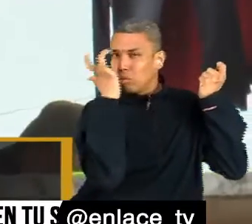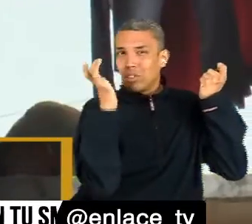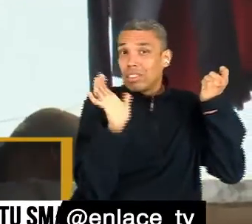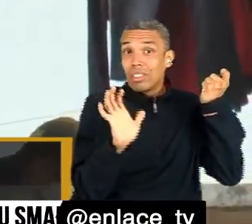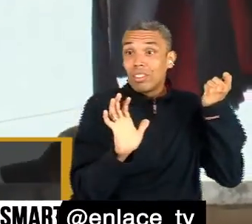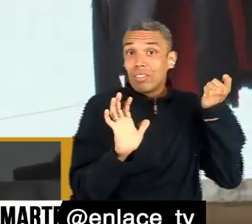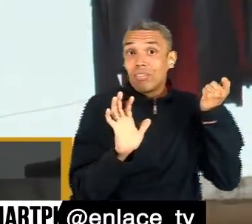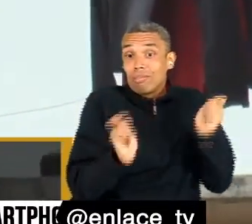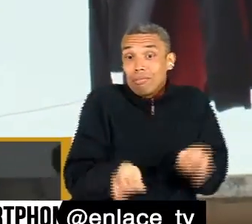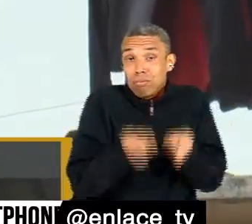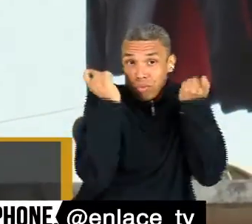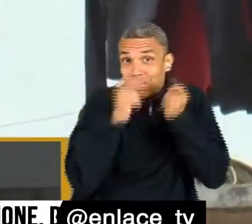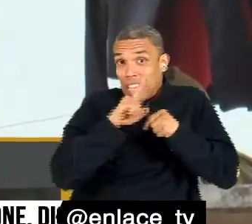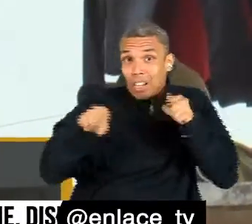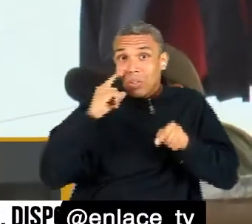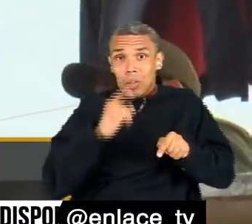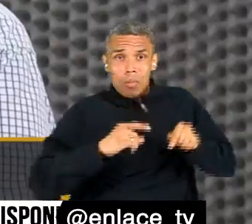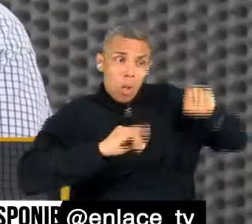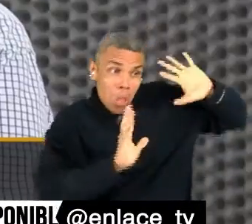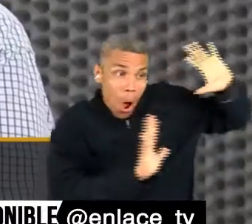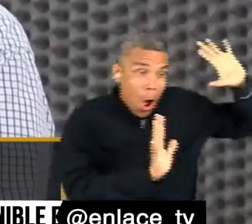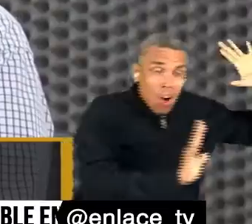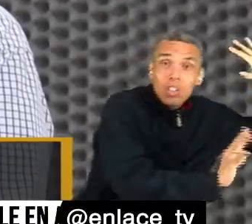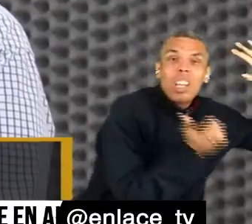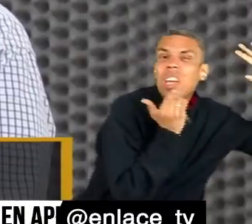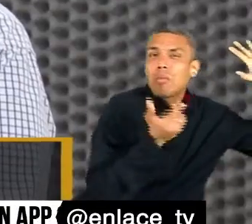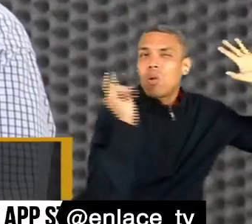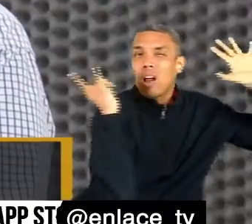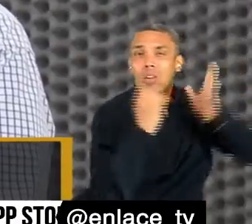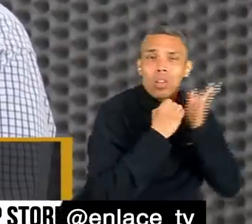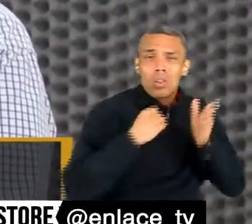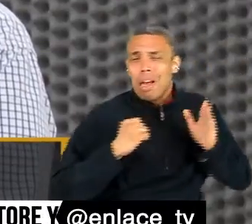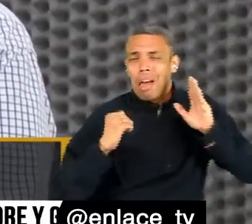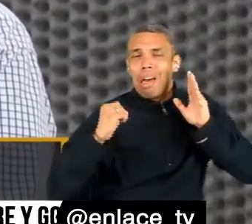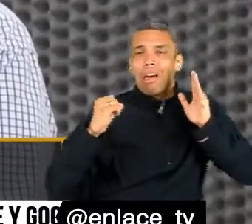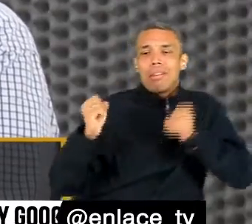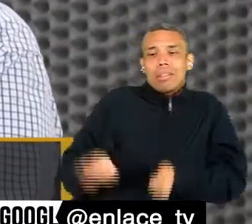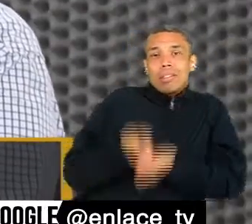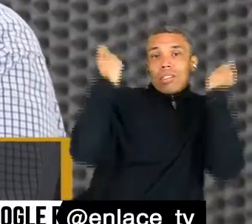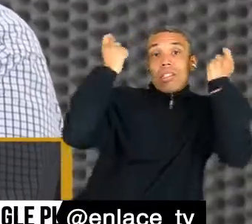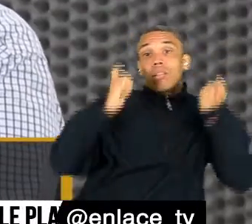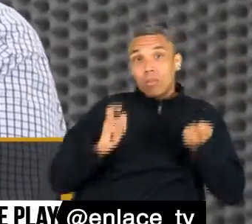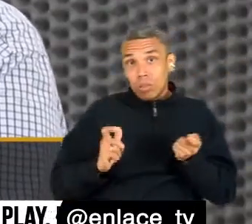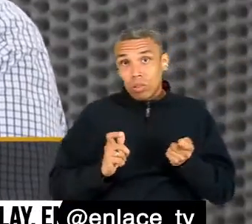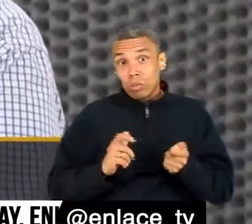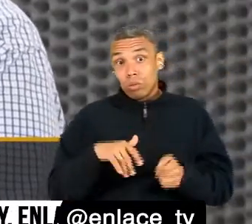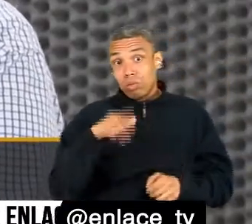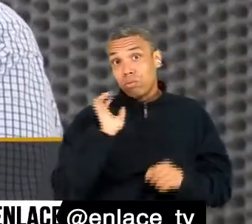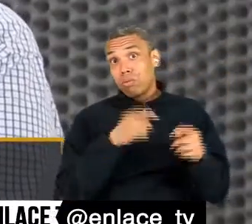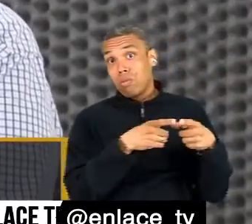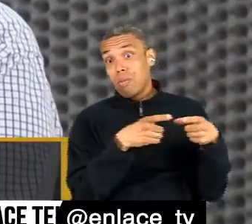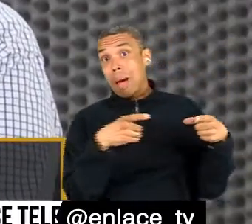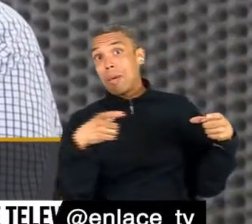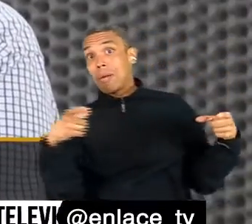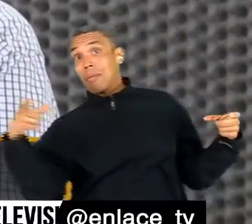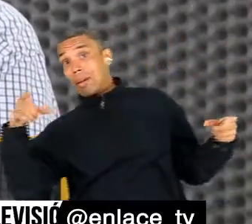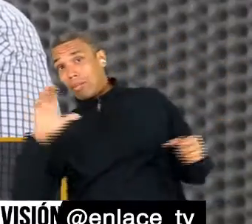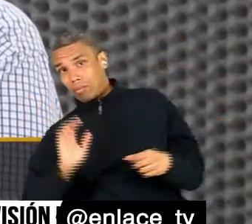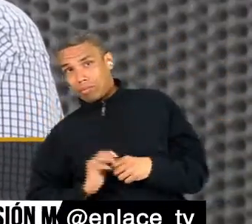registran suicidios e intentos de suicidio en Barranca Bermeja. En el hospital han llegado muchísimos casos de personas que han atentado contra su